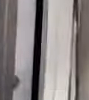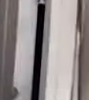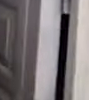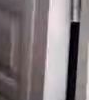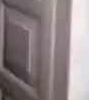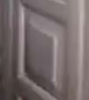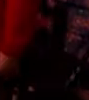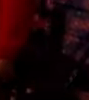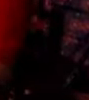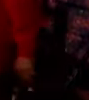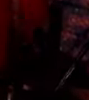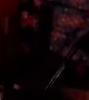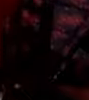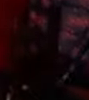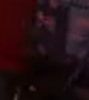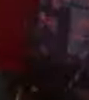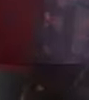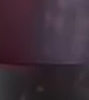Noticias, Belén Rodríguez.